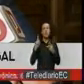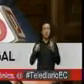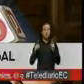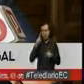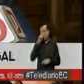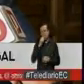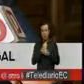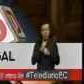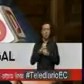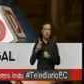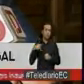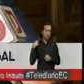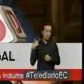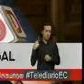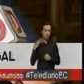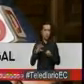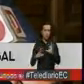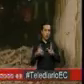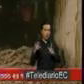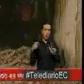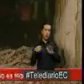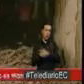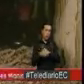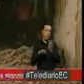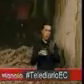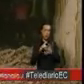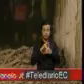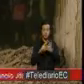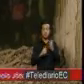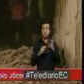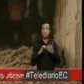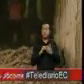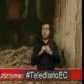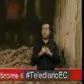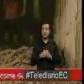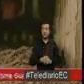prostitución, tenemos robos, muertes violentas. César Tacuri Vintimilla, Medios Públicos.